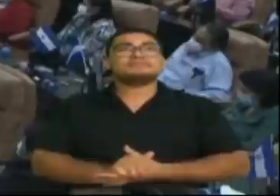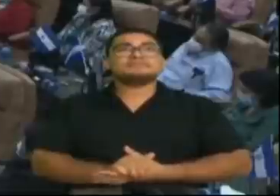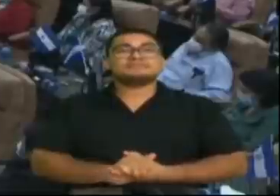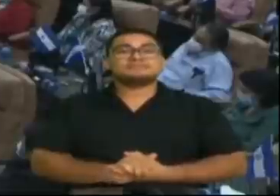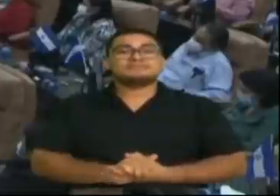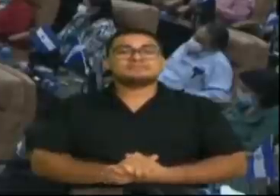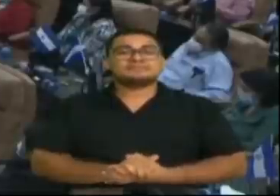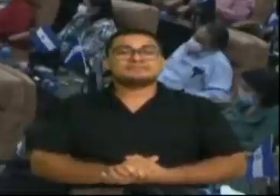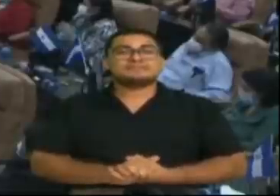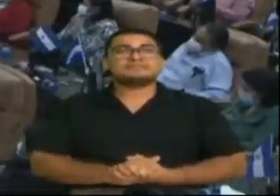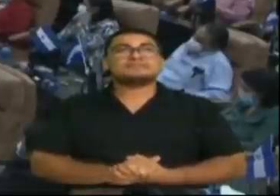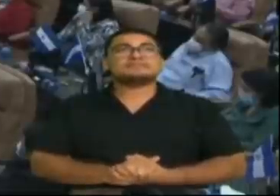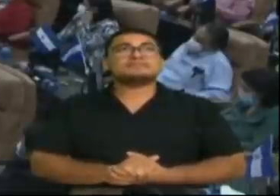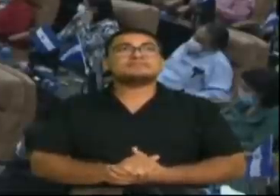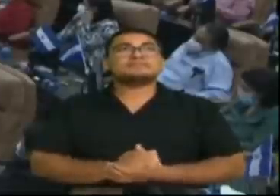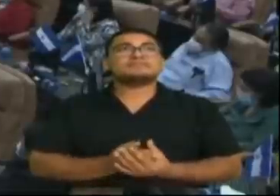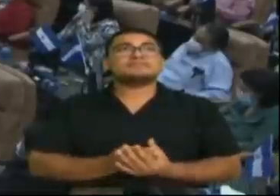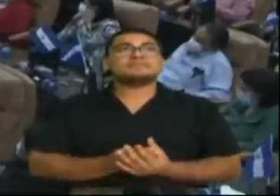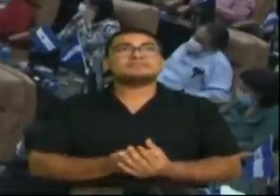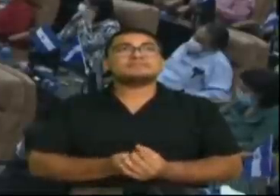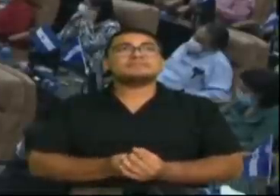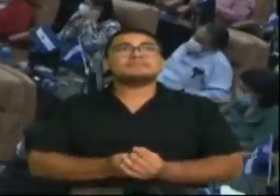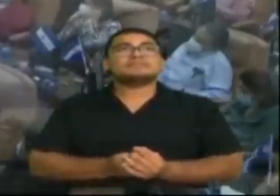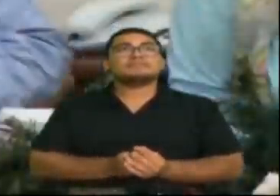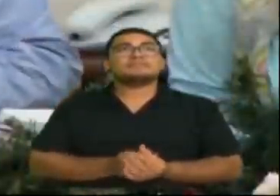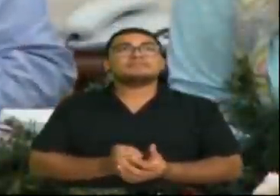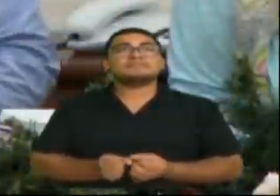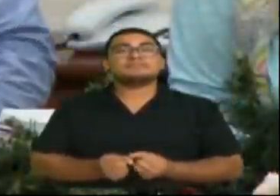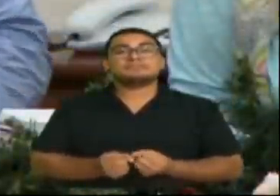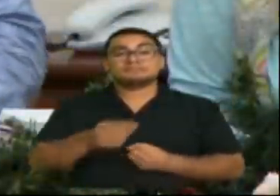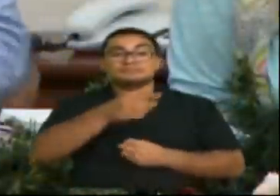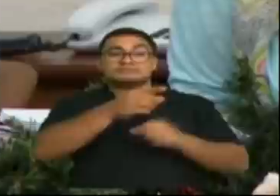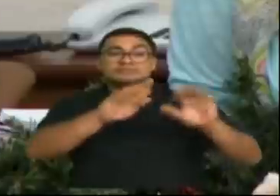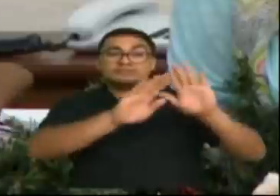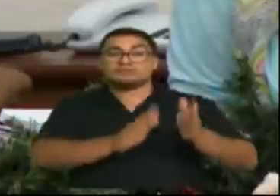Ante la petición de la diputada María de Dios Osuna, la Junta Directiva